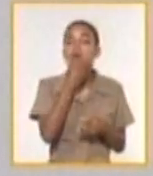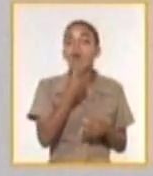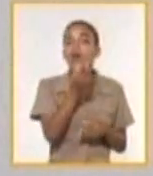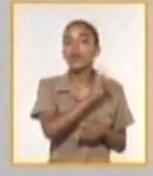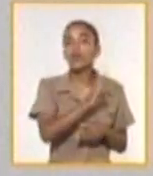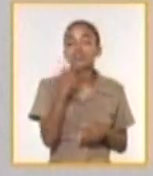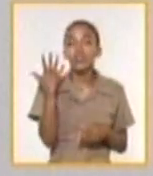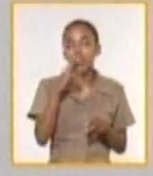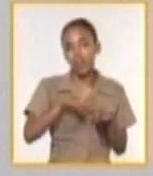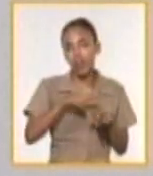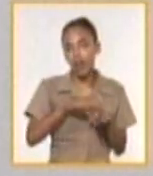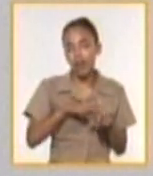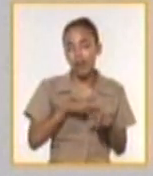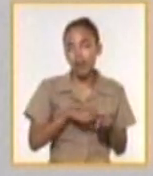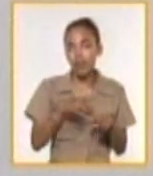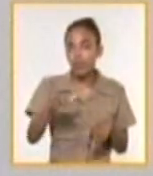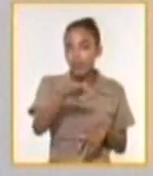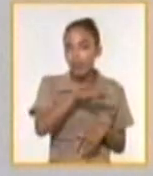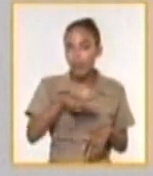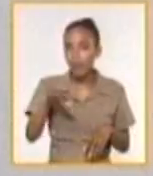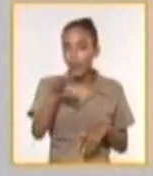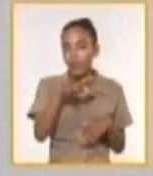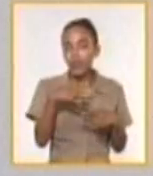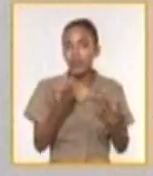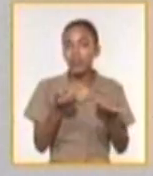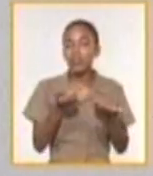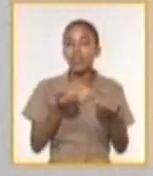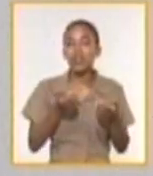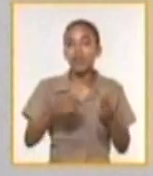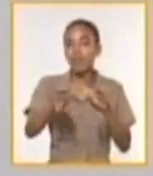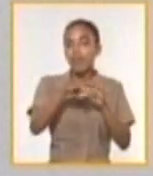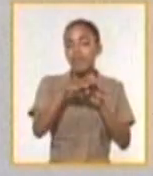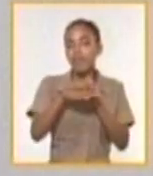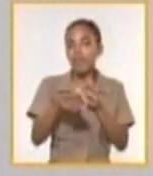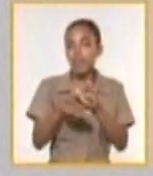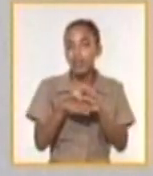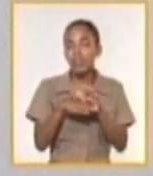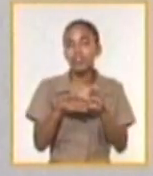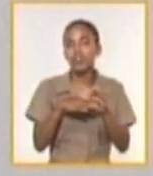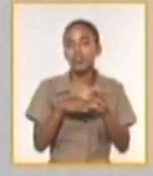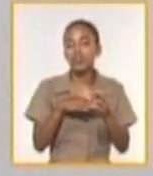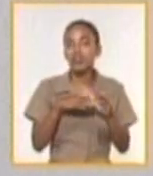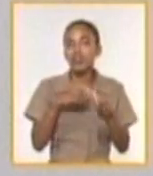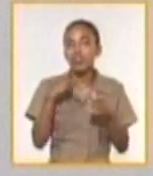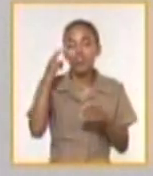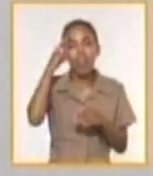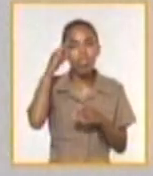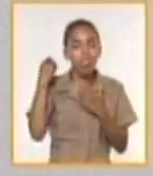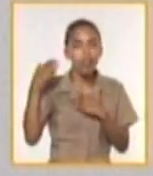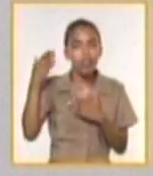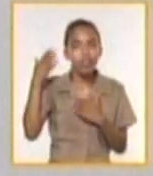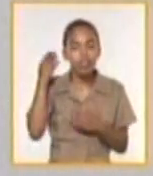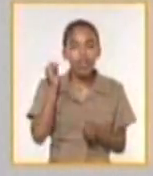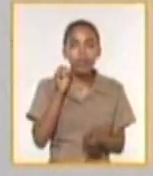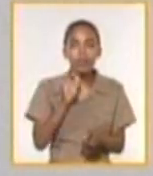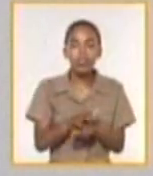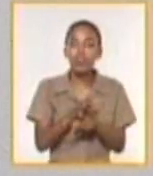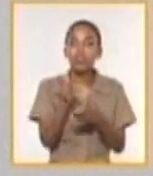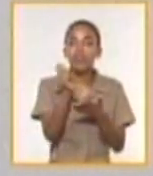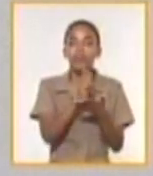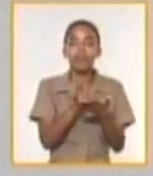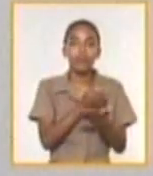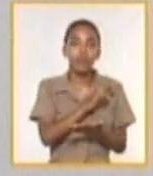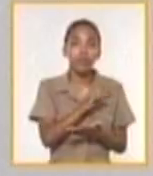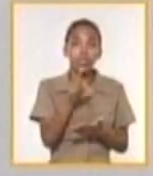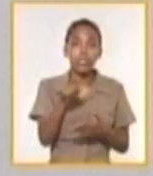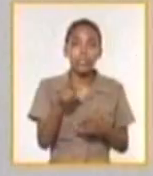que impugnaban los métodos esos tradicionales y empezaron a corear revolución, ¿no? Y aquello terminó como la fiesta del